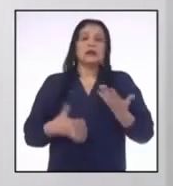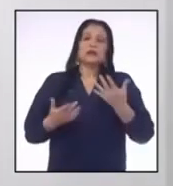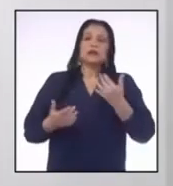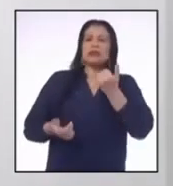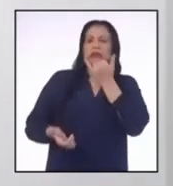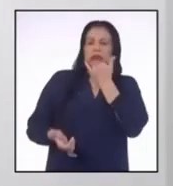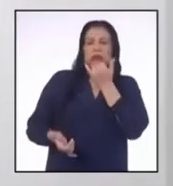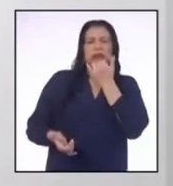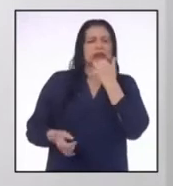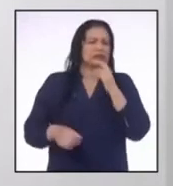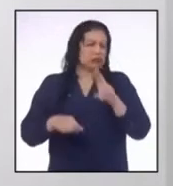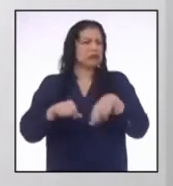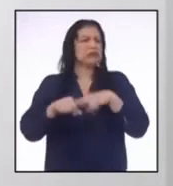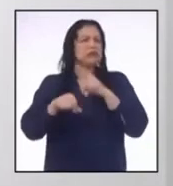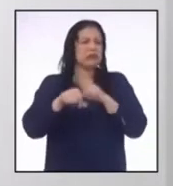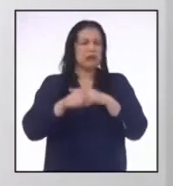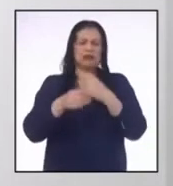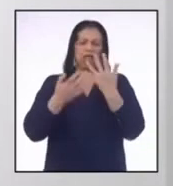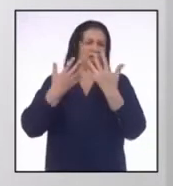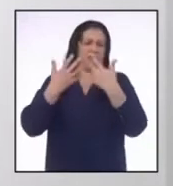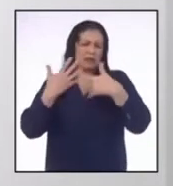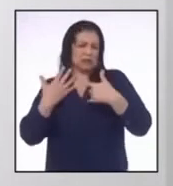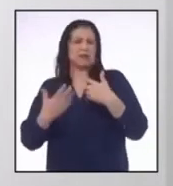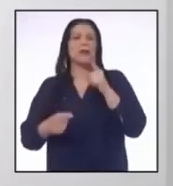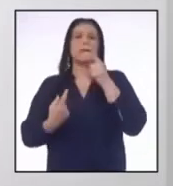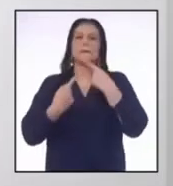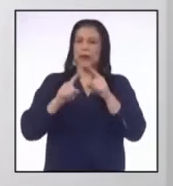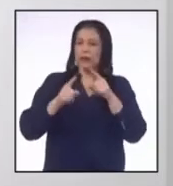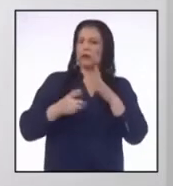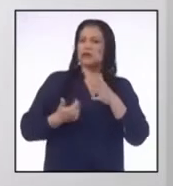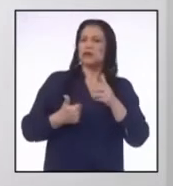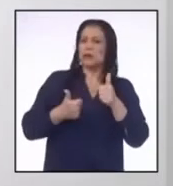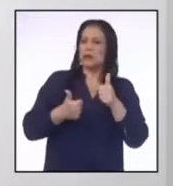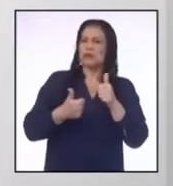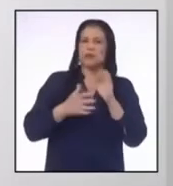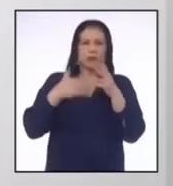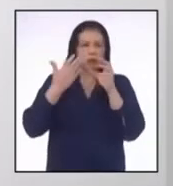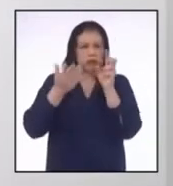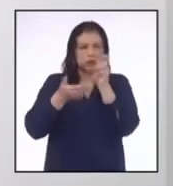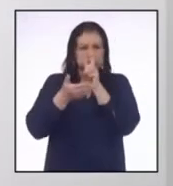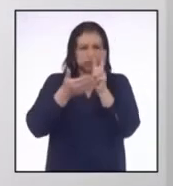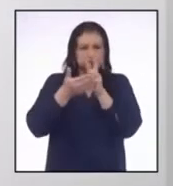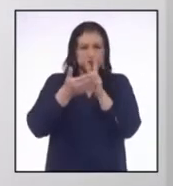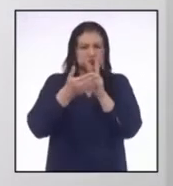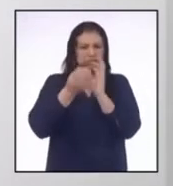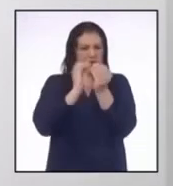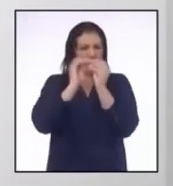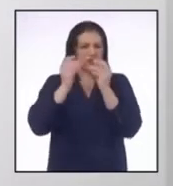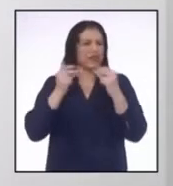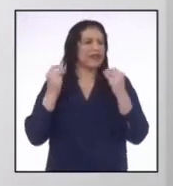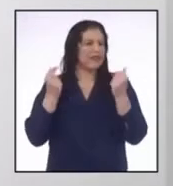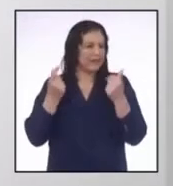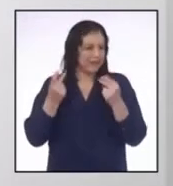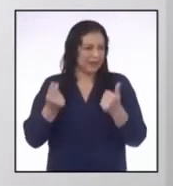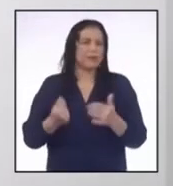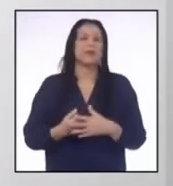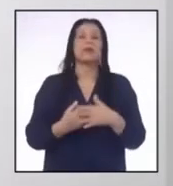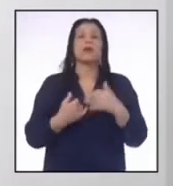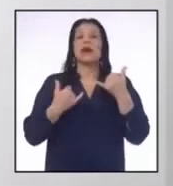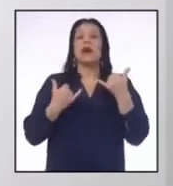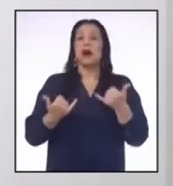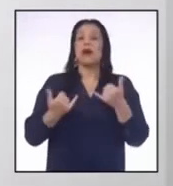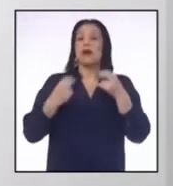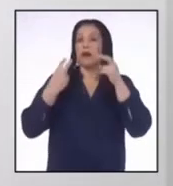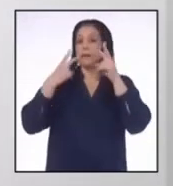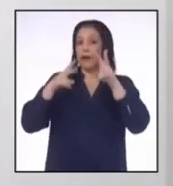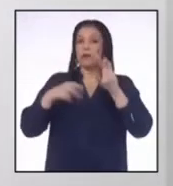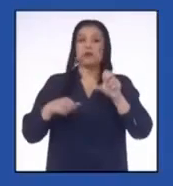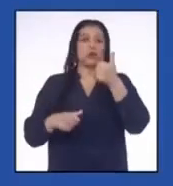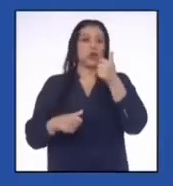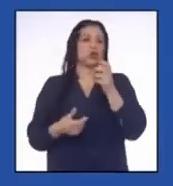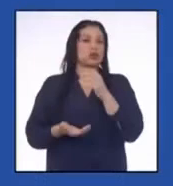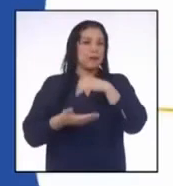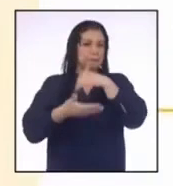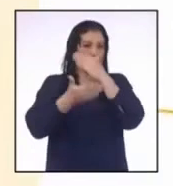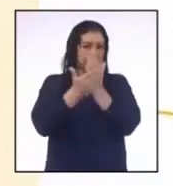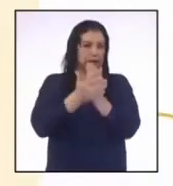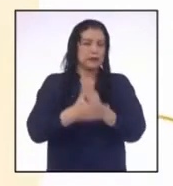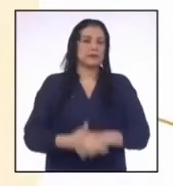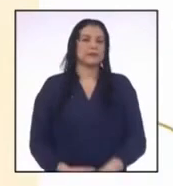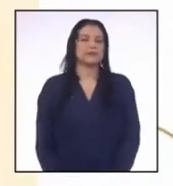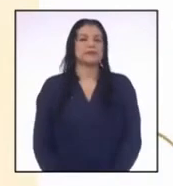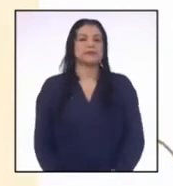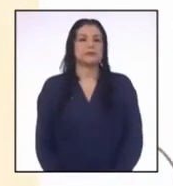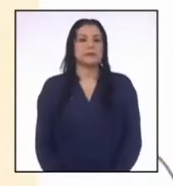muy común de incoherencia. Felizmente, le dimos rápida solución. Veamos esta otra parte.